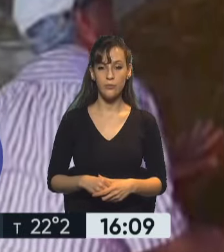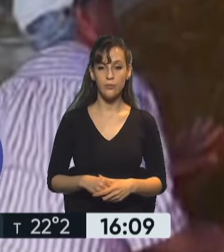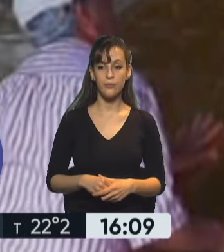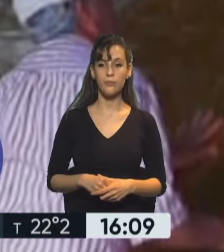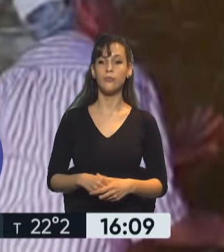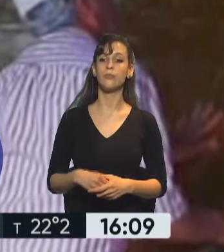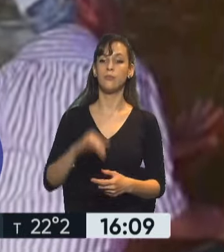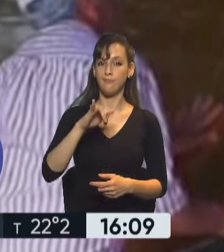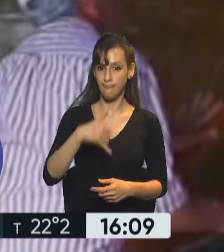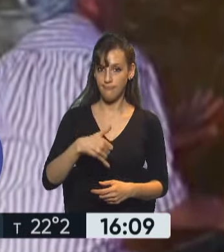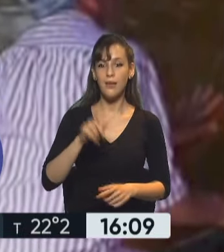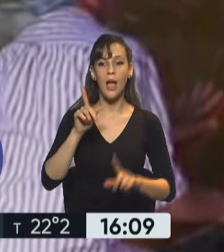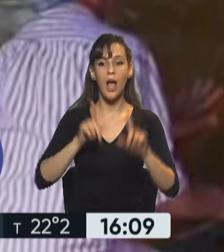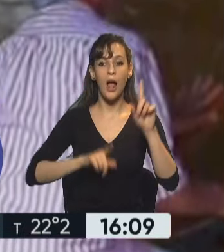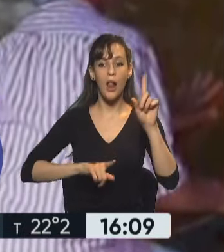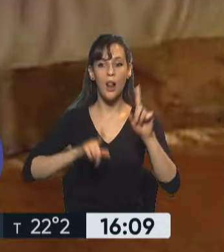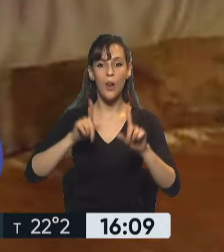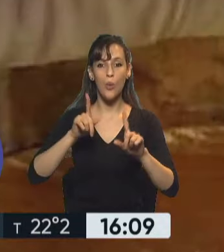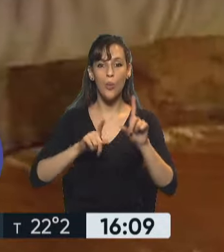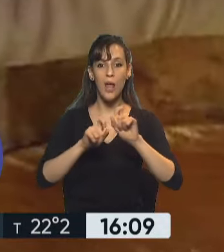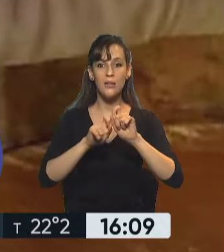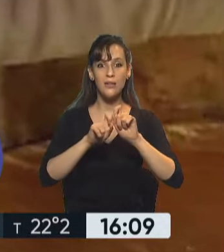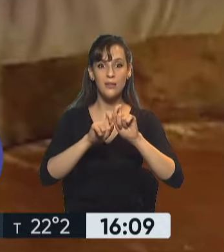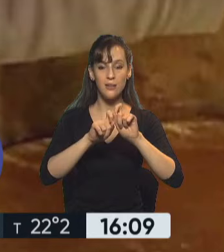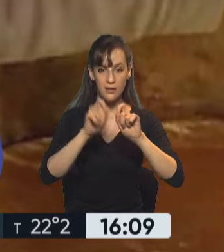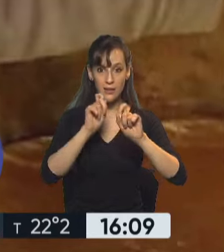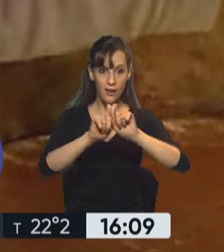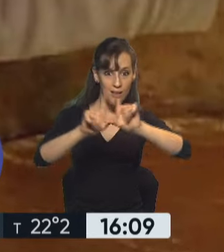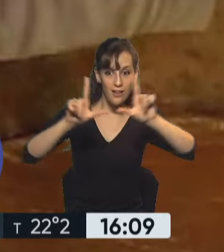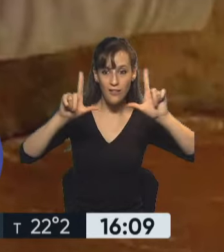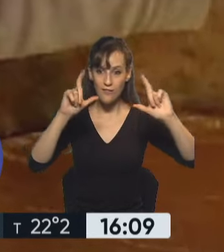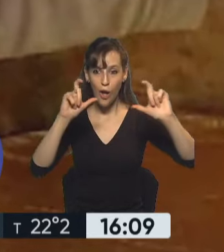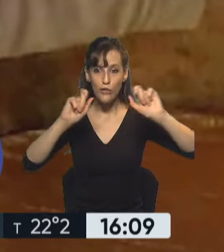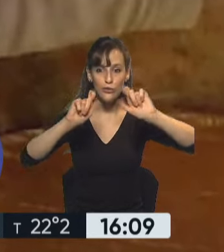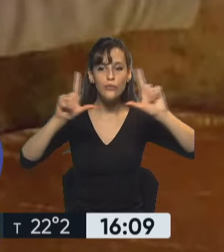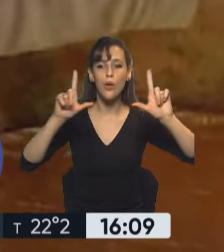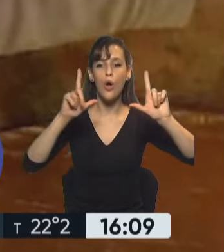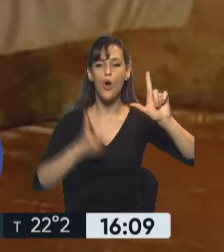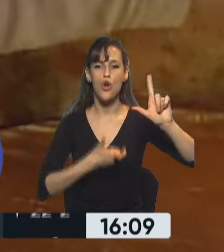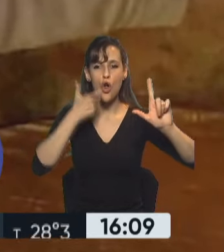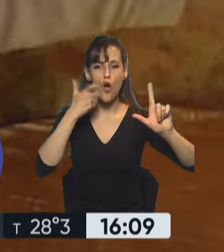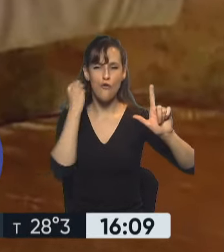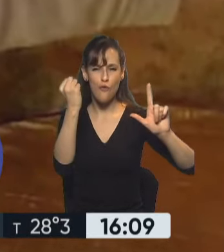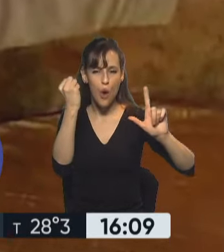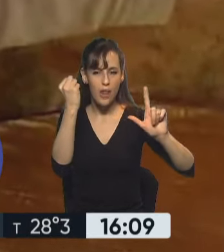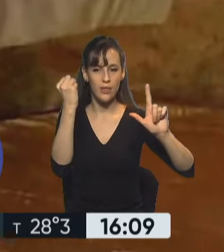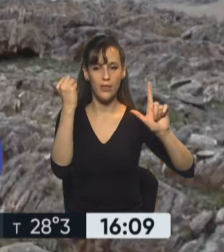Sí, en algunas imágenes está el rojo bien nítido, algunas de las representaciones puede ser que estén